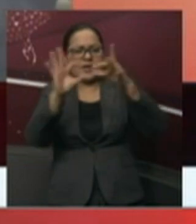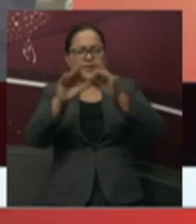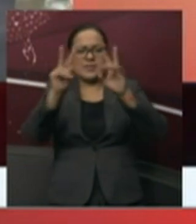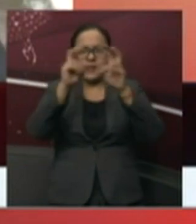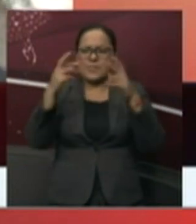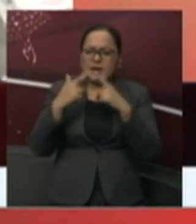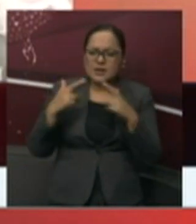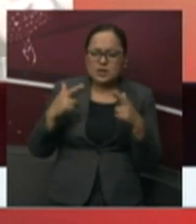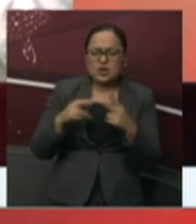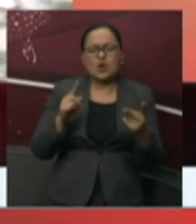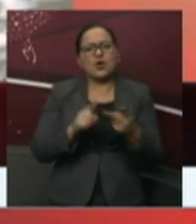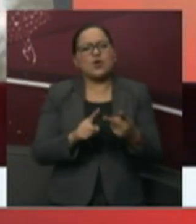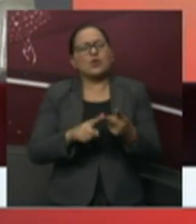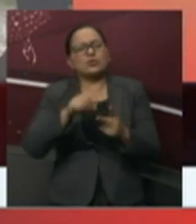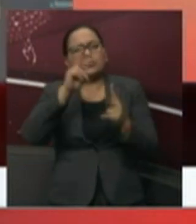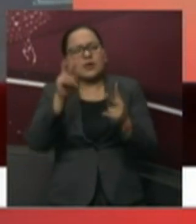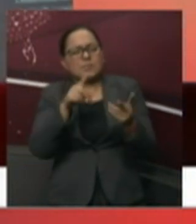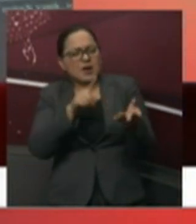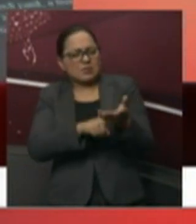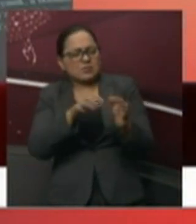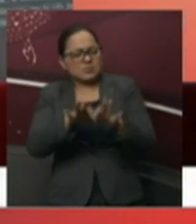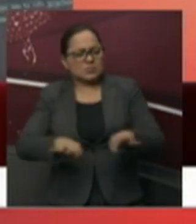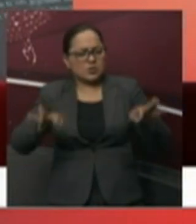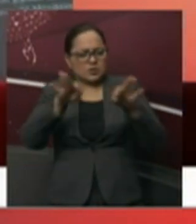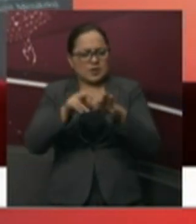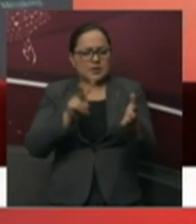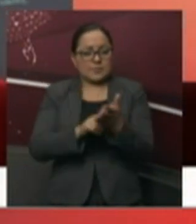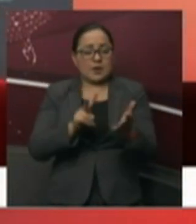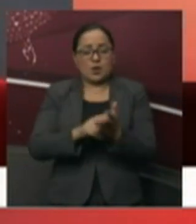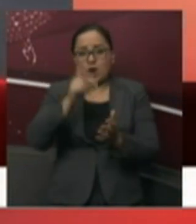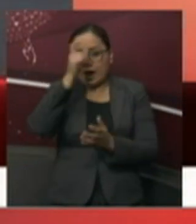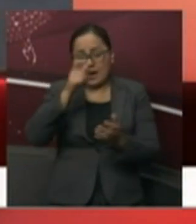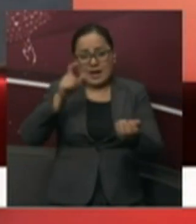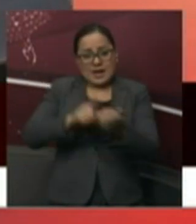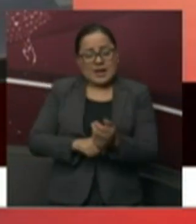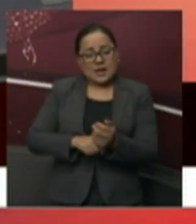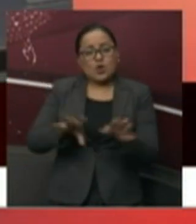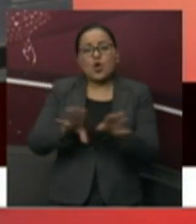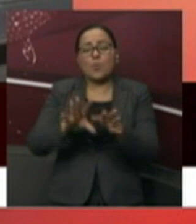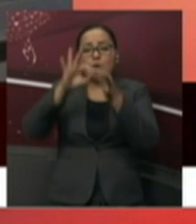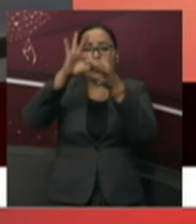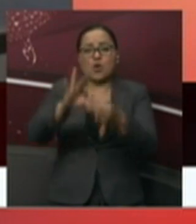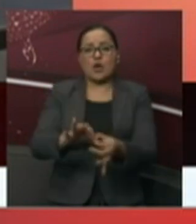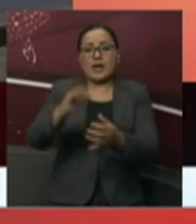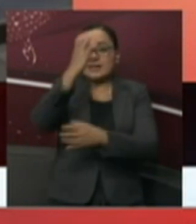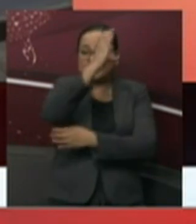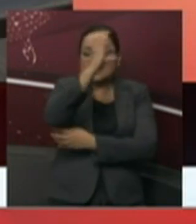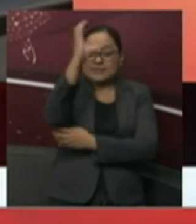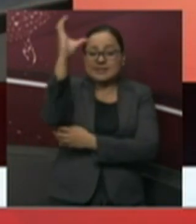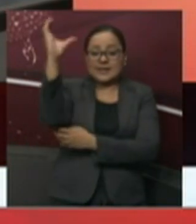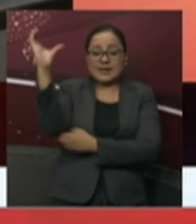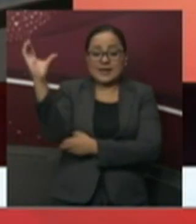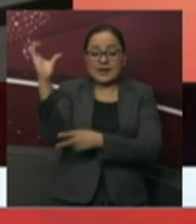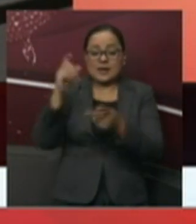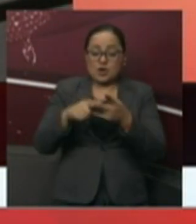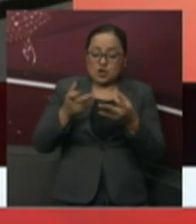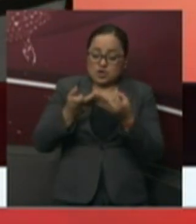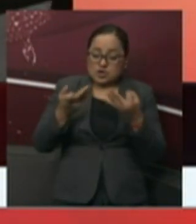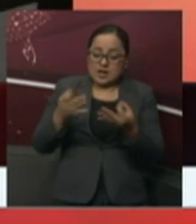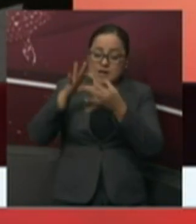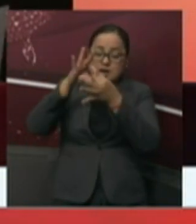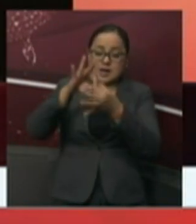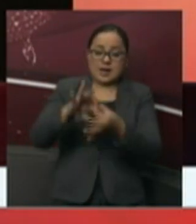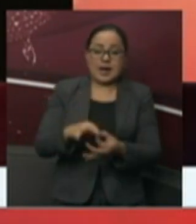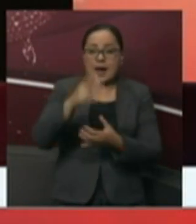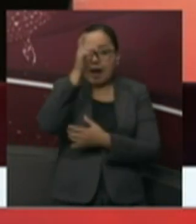aspectos simbólicos muy interesantes. El escudo nacional es la unión entre el cielo y la tierra. El águila es el